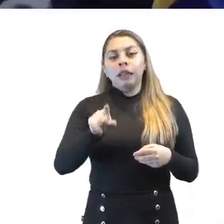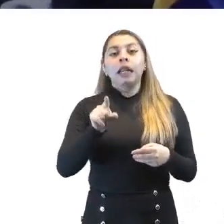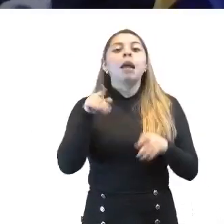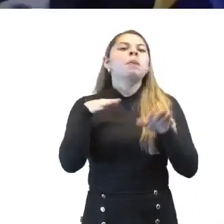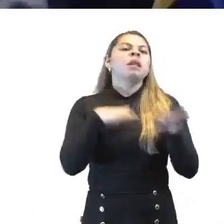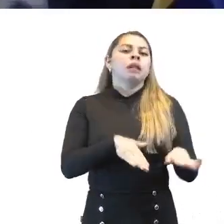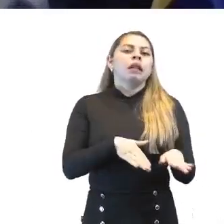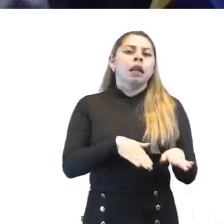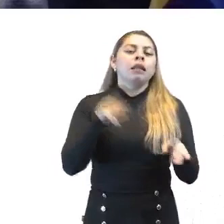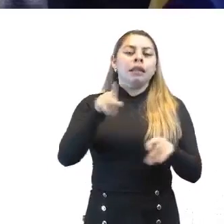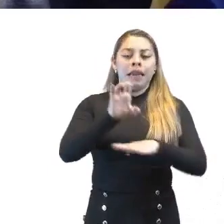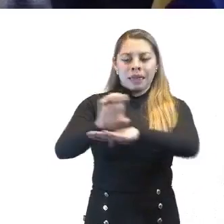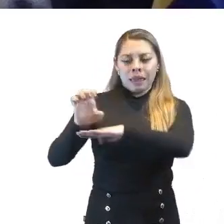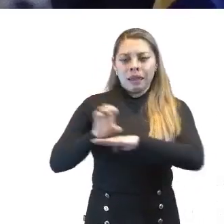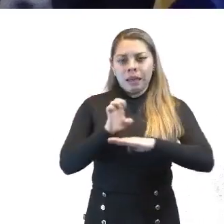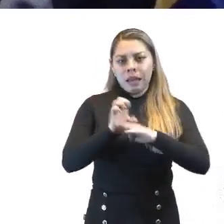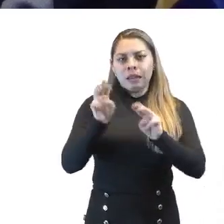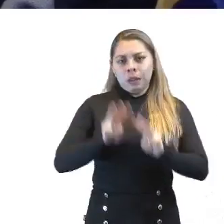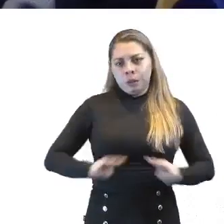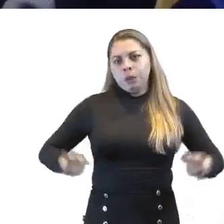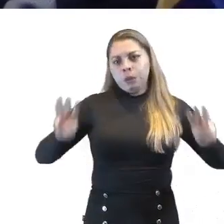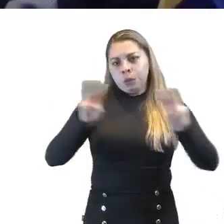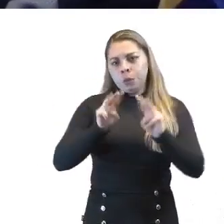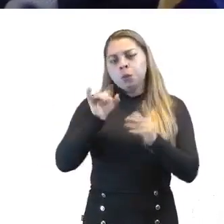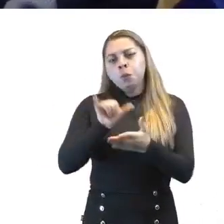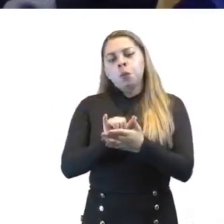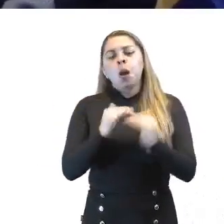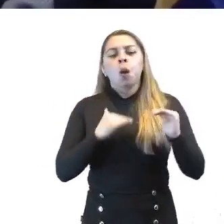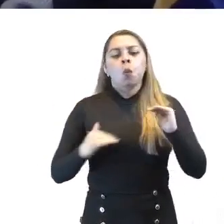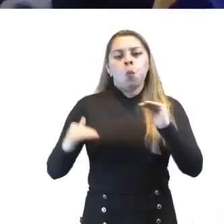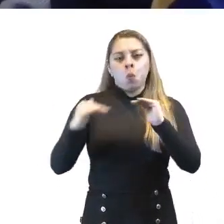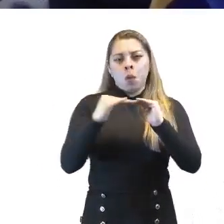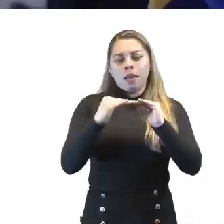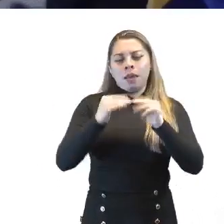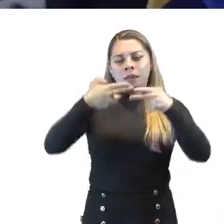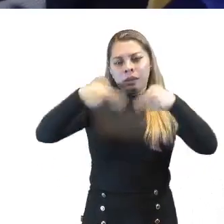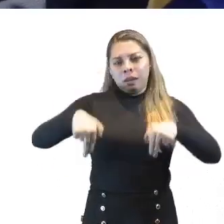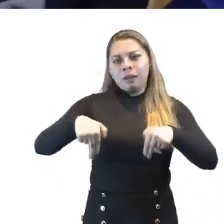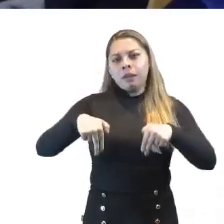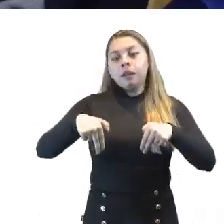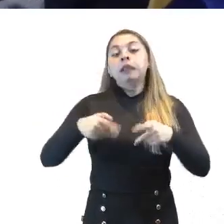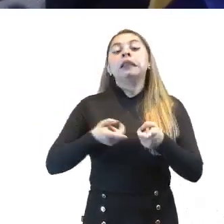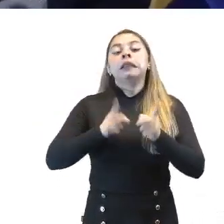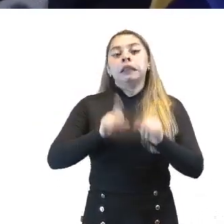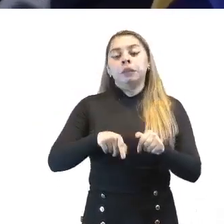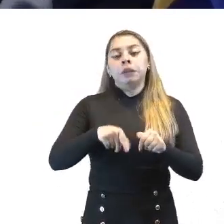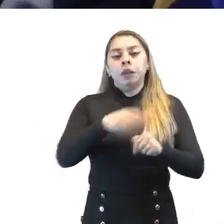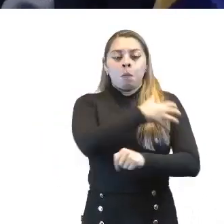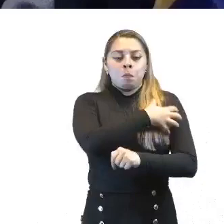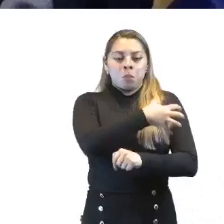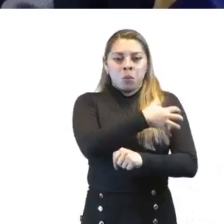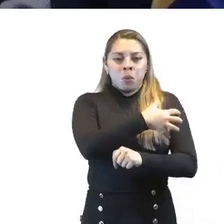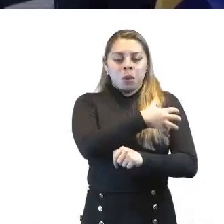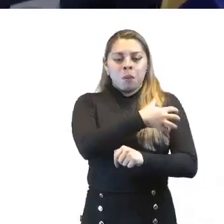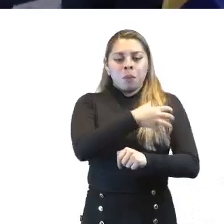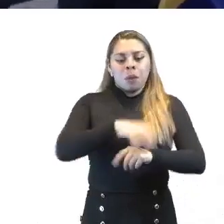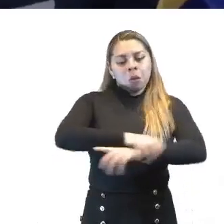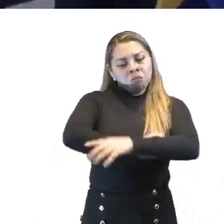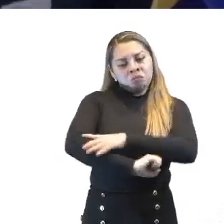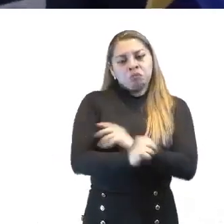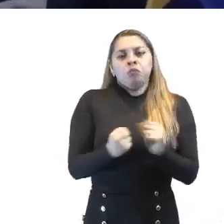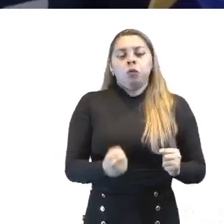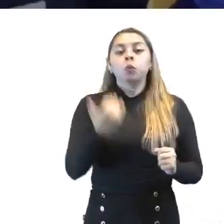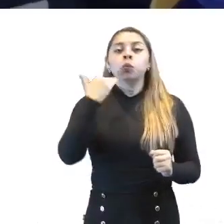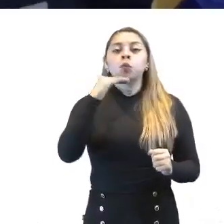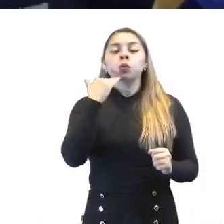representante de entidades de Naciones Unidas para la Igualdad de Género y el Empoderamiento de la Mujer, ONU